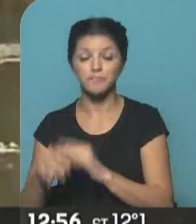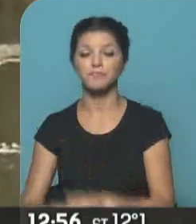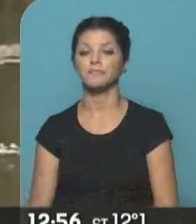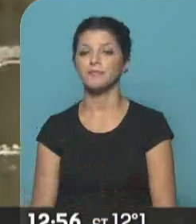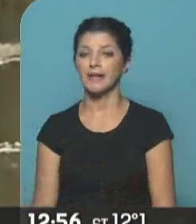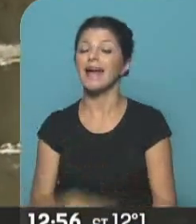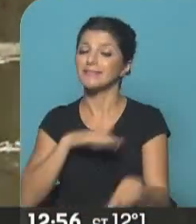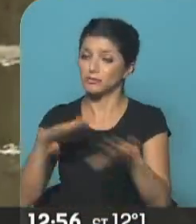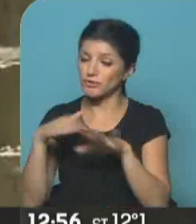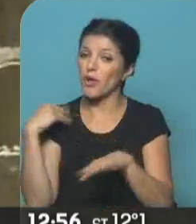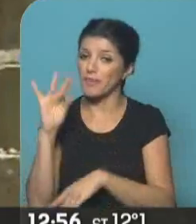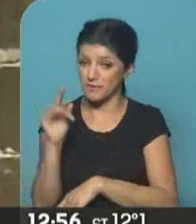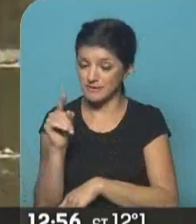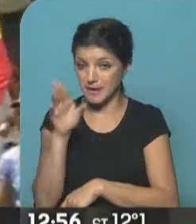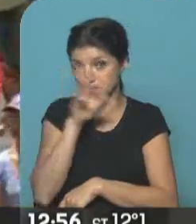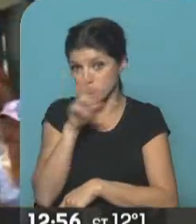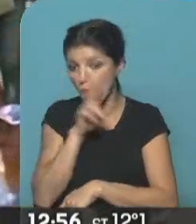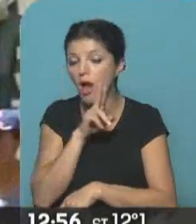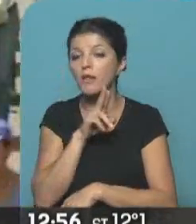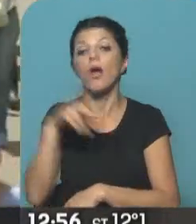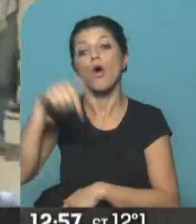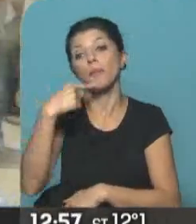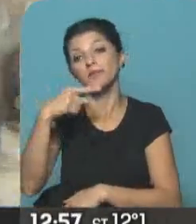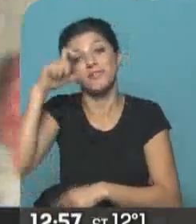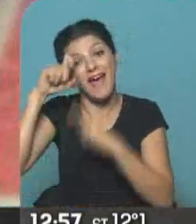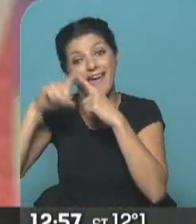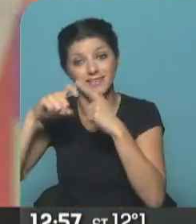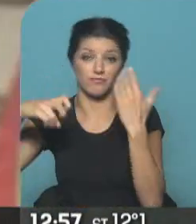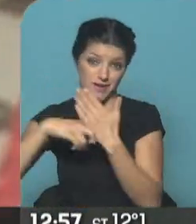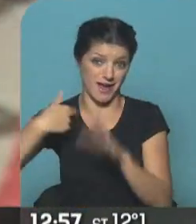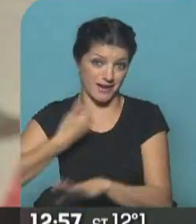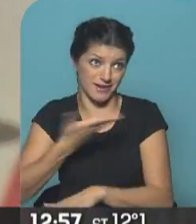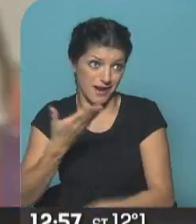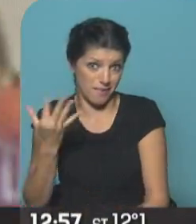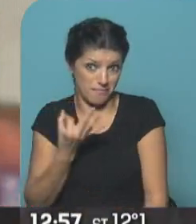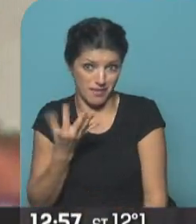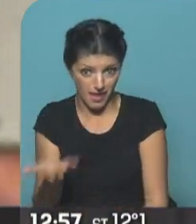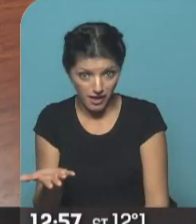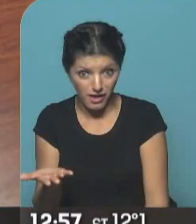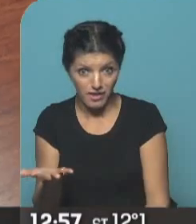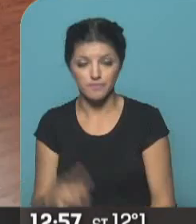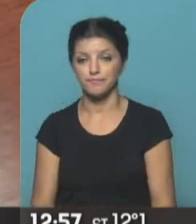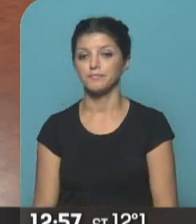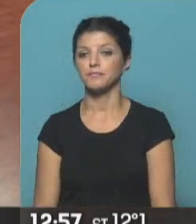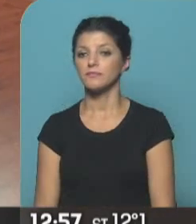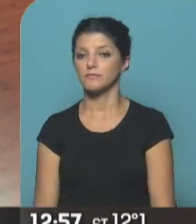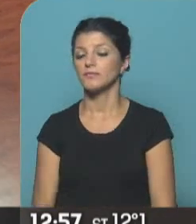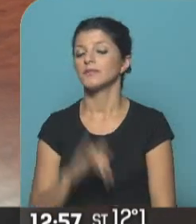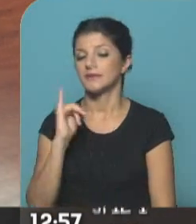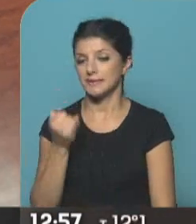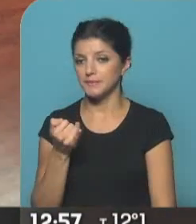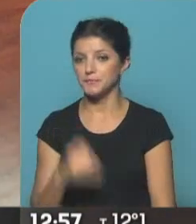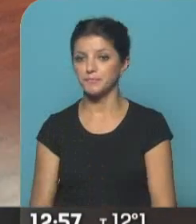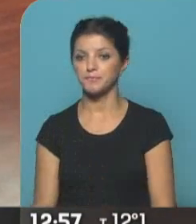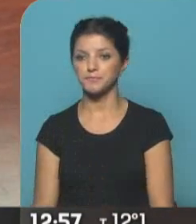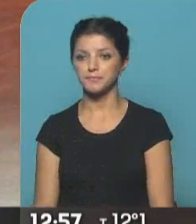bien complicada para la fiscal general, hoy podemos decir ex fiscal general, ¿verdad? Sí, evidentemente, y sobre todo por haber